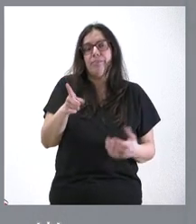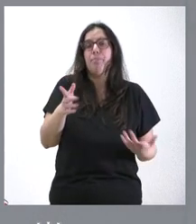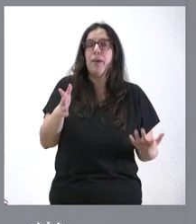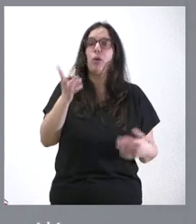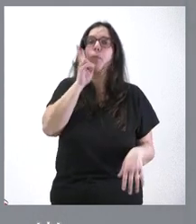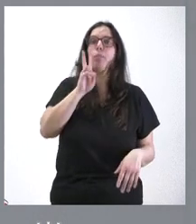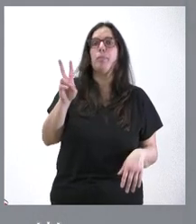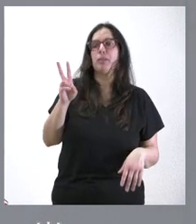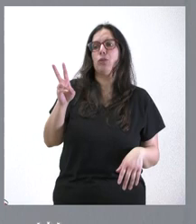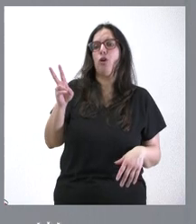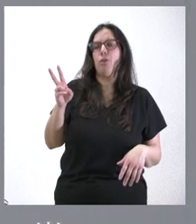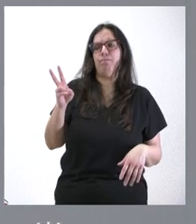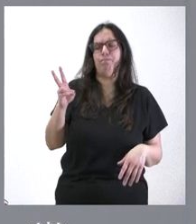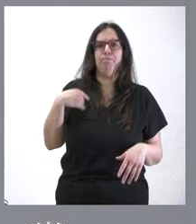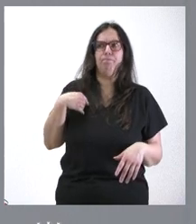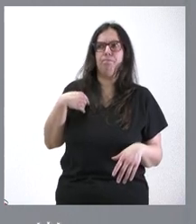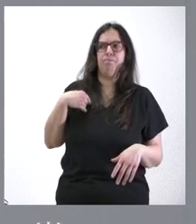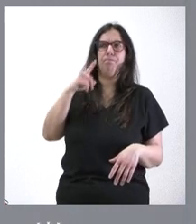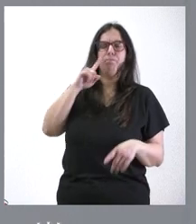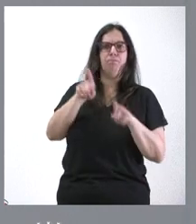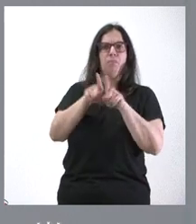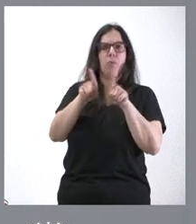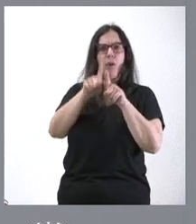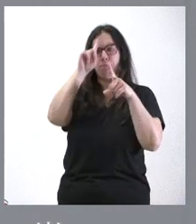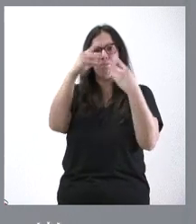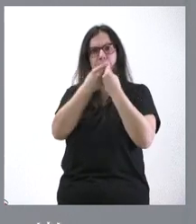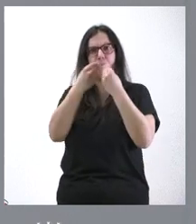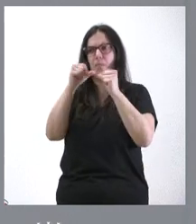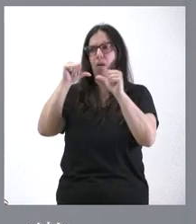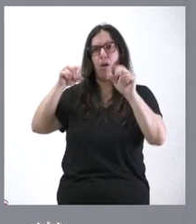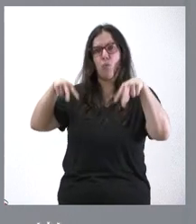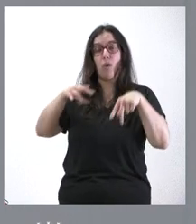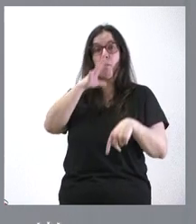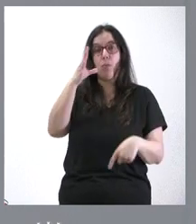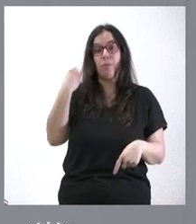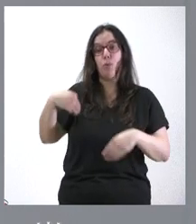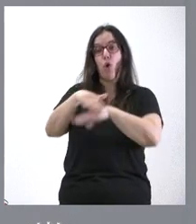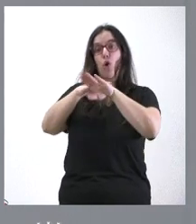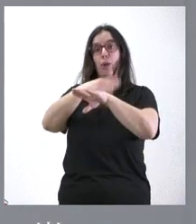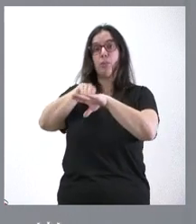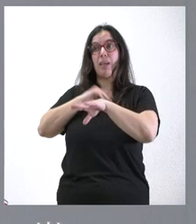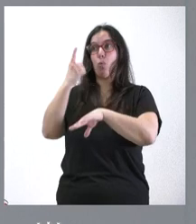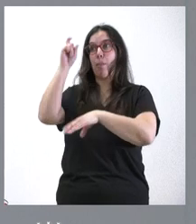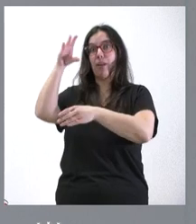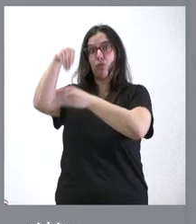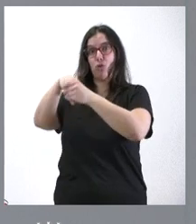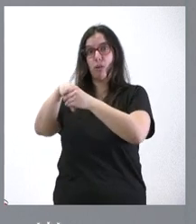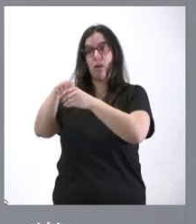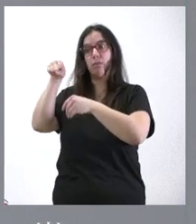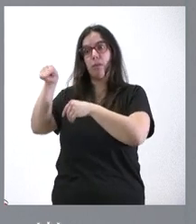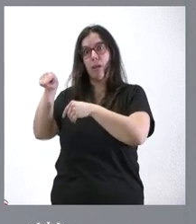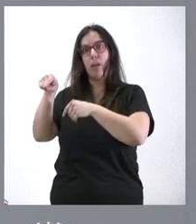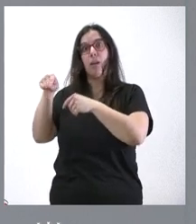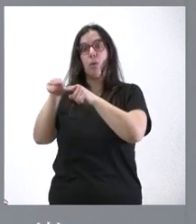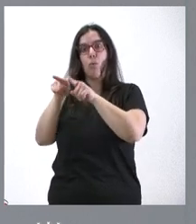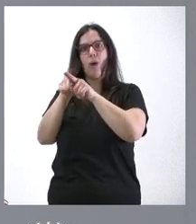visto un hecho absolutamente impropio que lo hayamos visto antes cuando un miembro del gobierno de España desde la mesa del Consejo